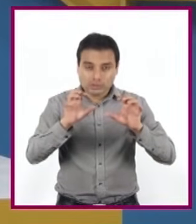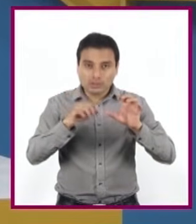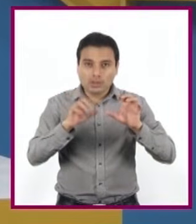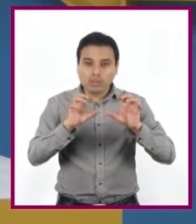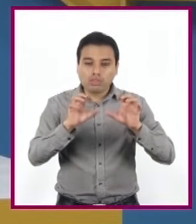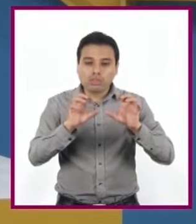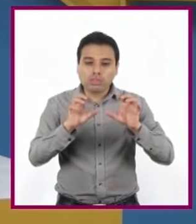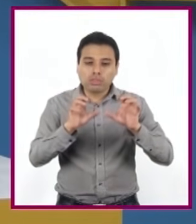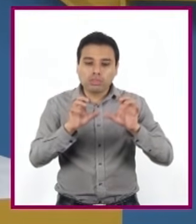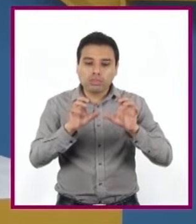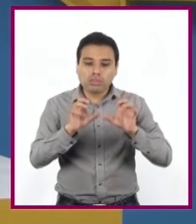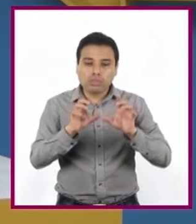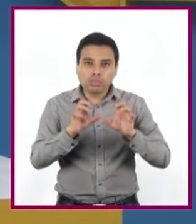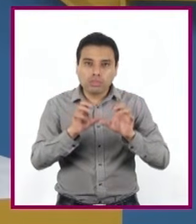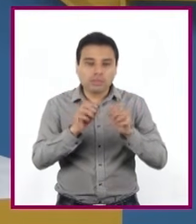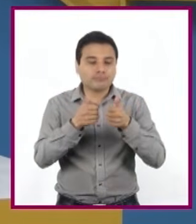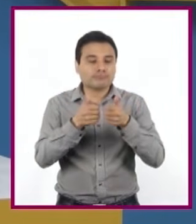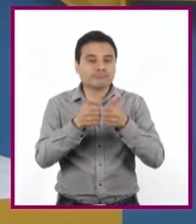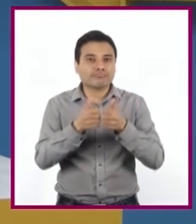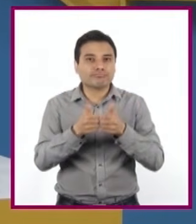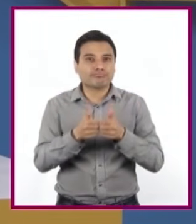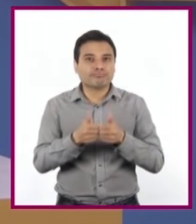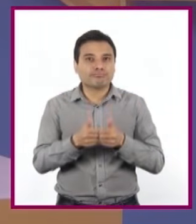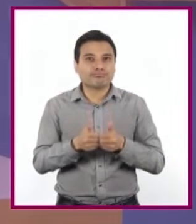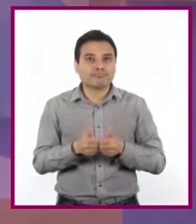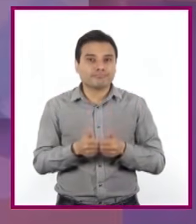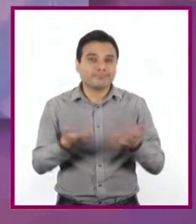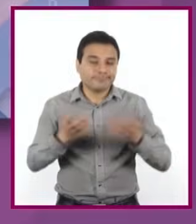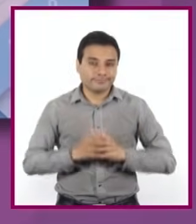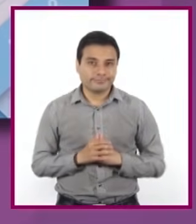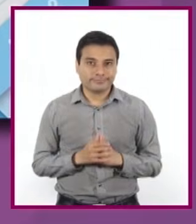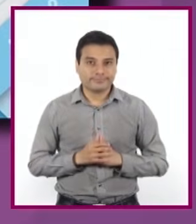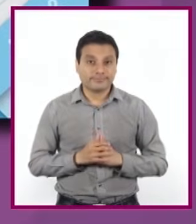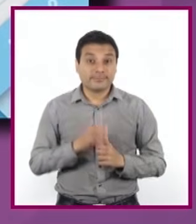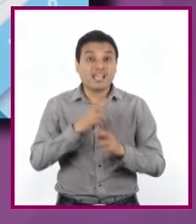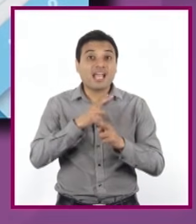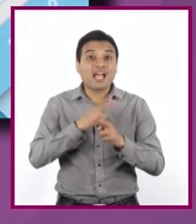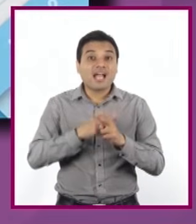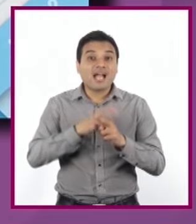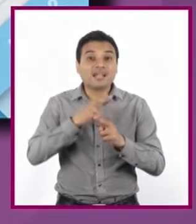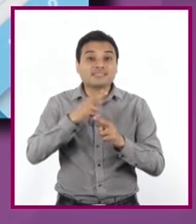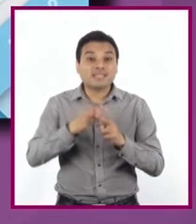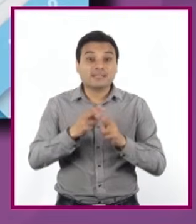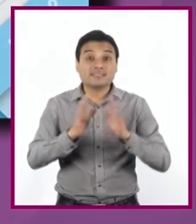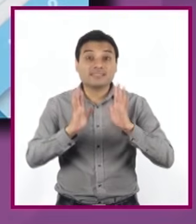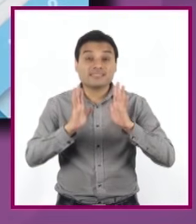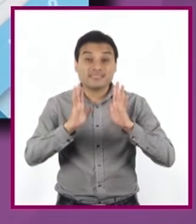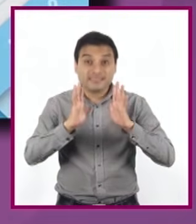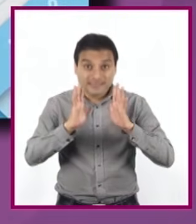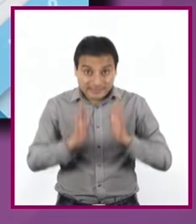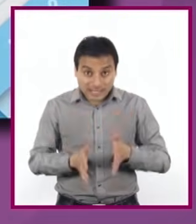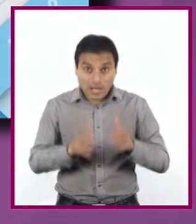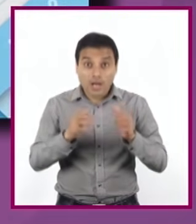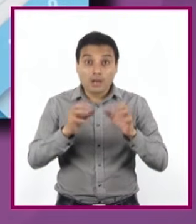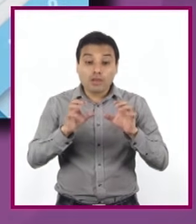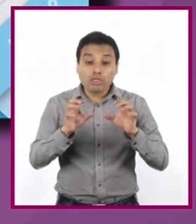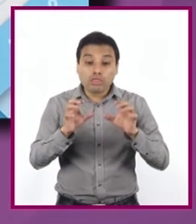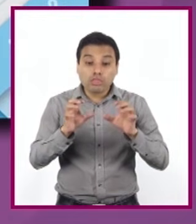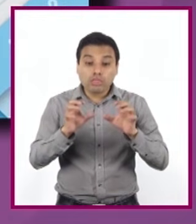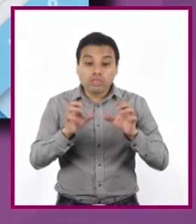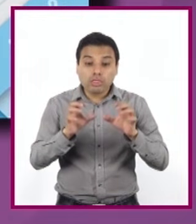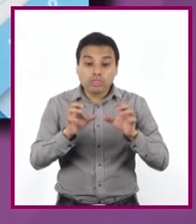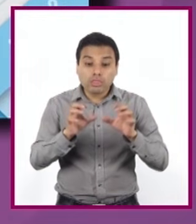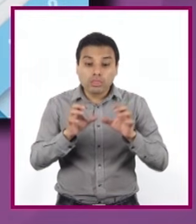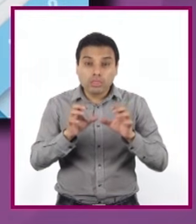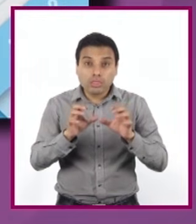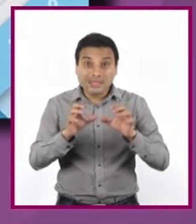por lo que los espacios intermoleculares también lo hacen, hasta que la fuerza de cohesión vuelve a ser significativa.